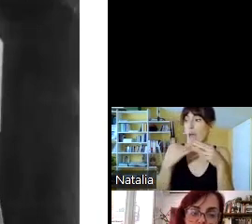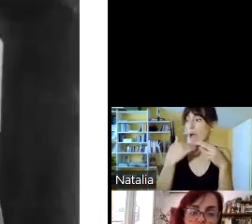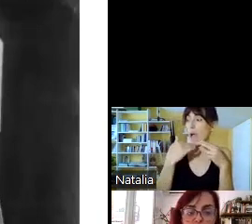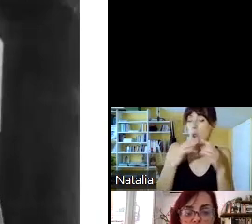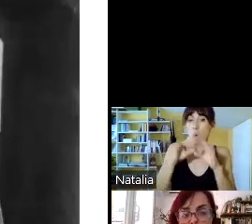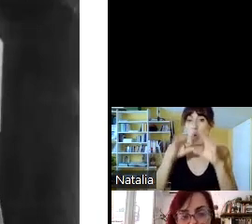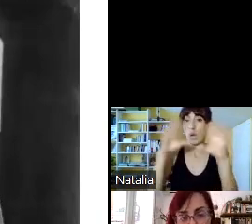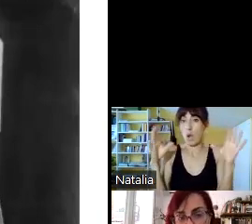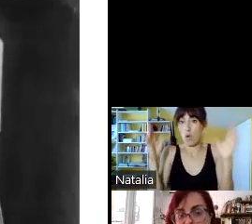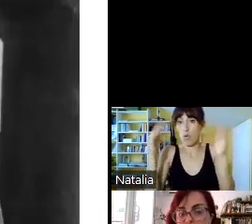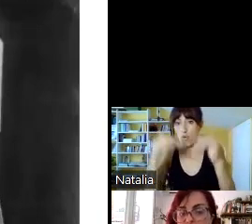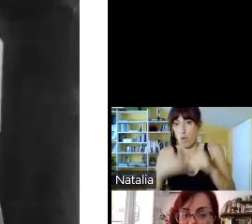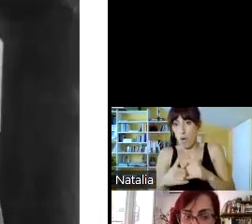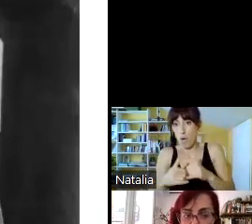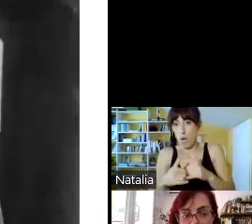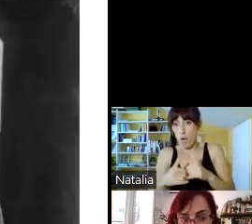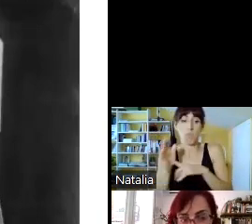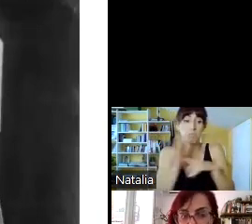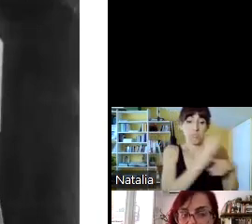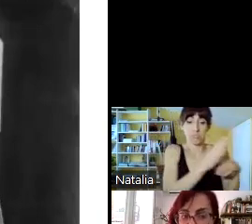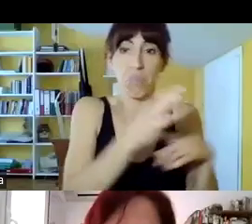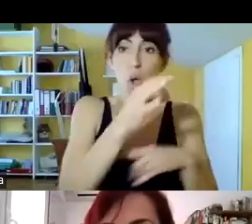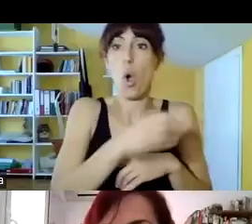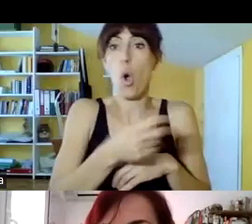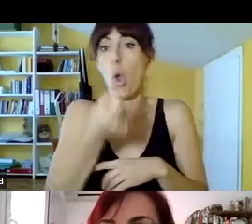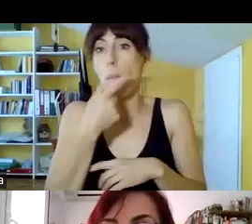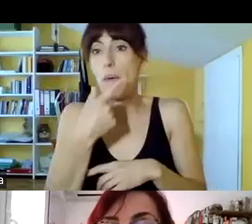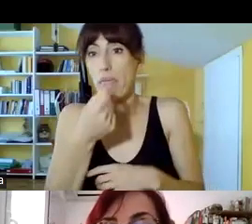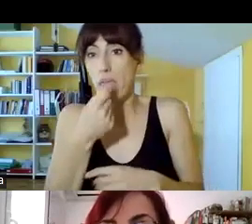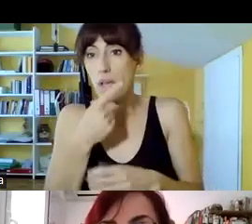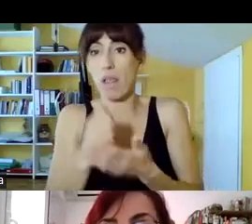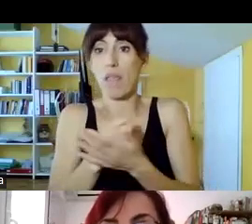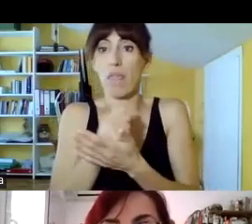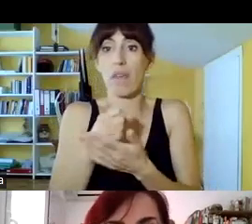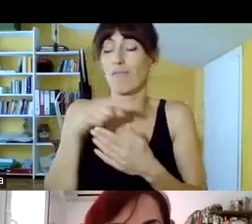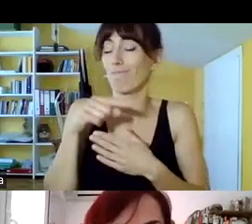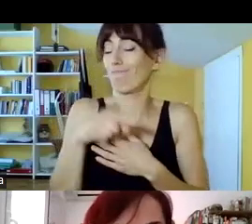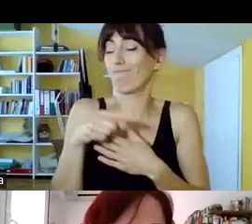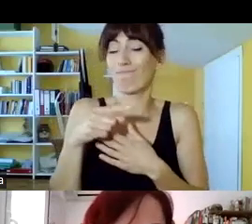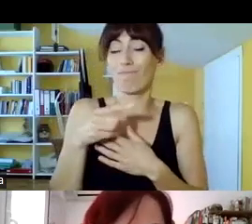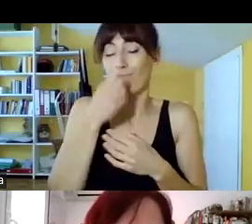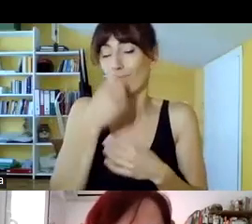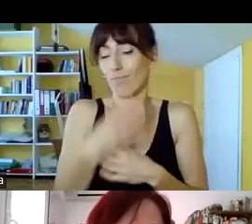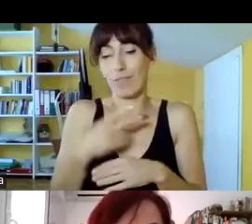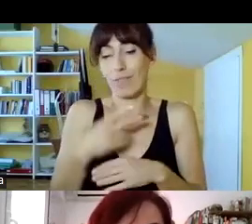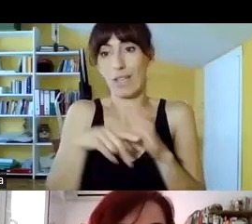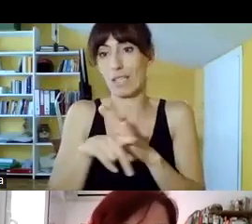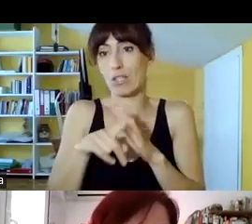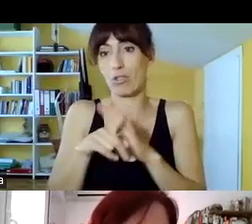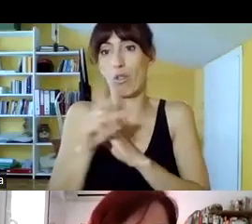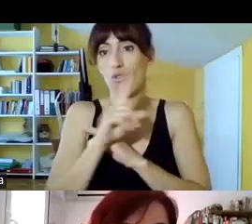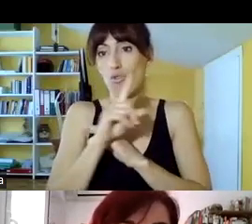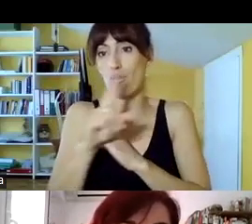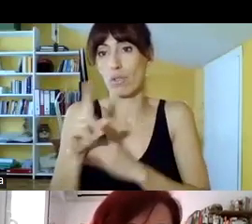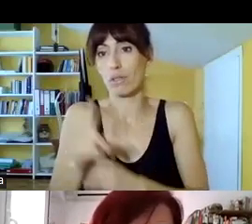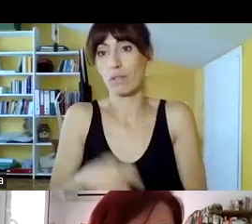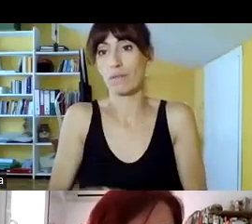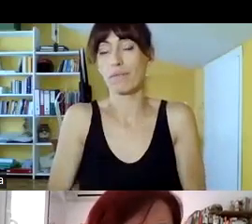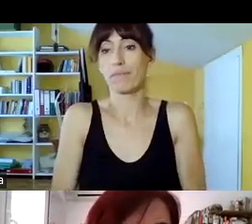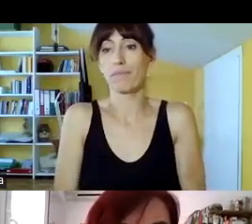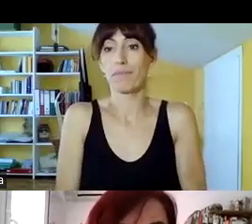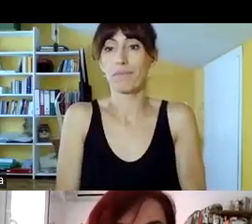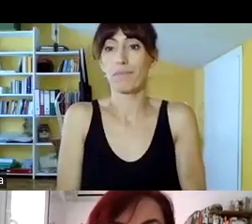lo arrincona o lo medicaliza y eso no acaba de estar bien gestionado. Que además, por